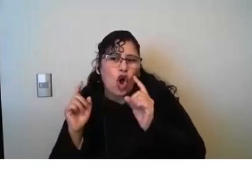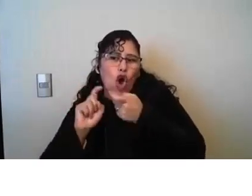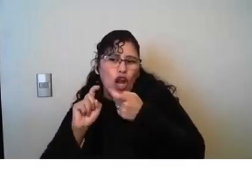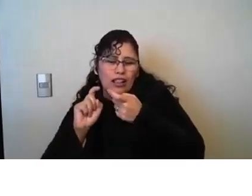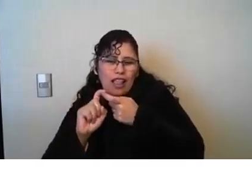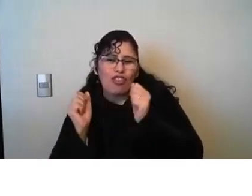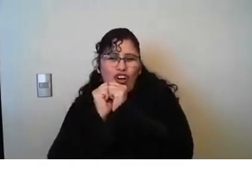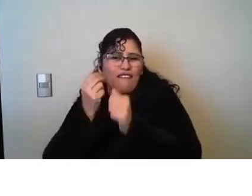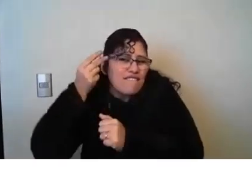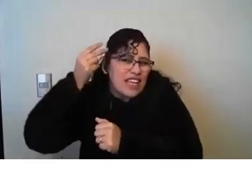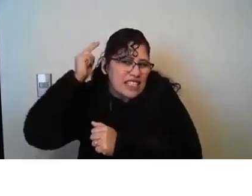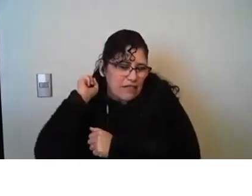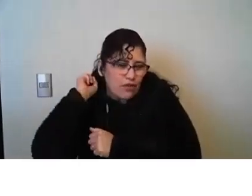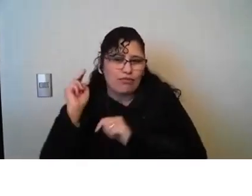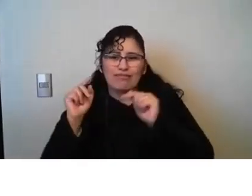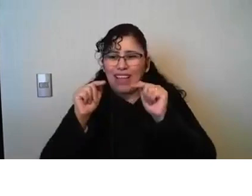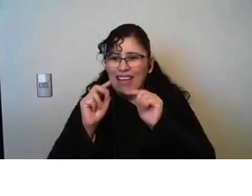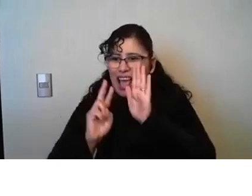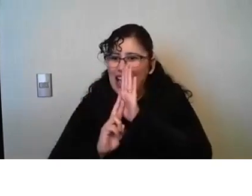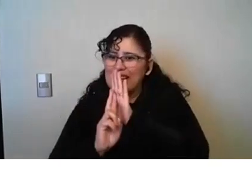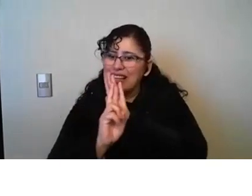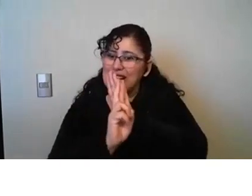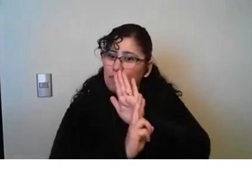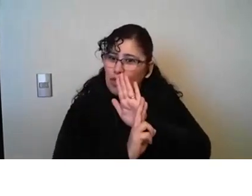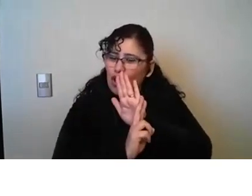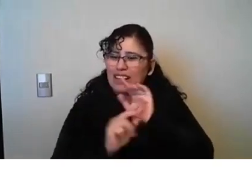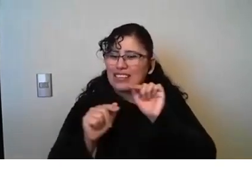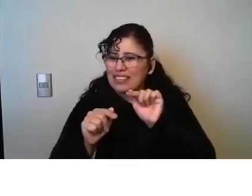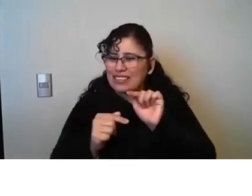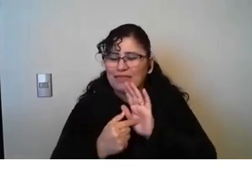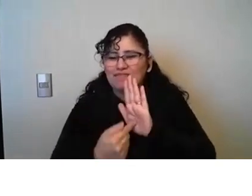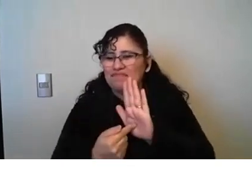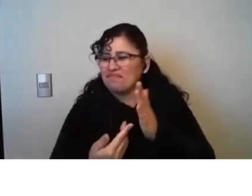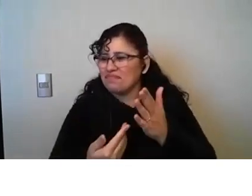los receptores que van a determinar o van a